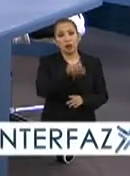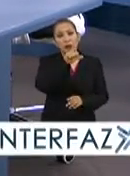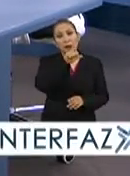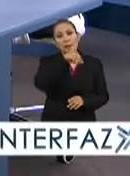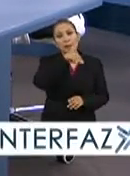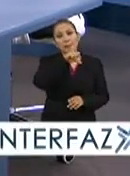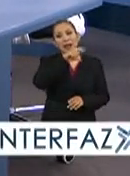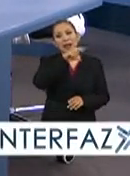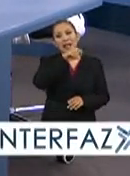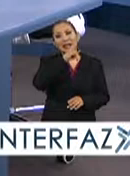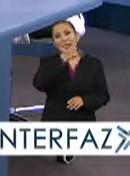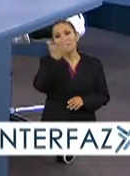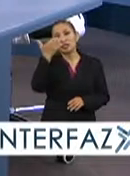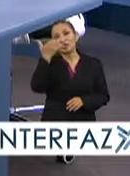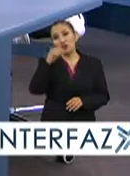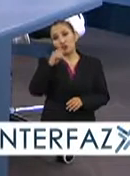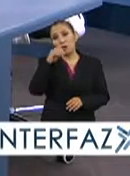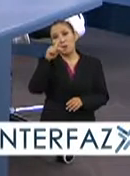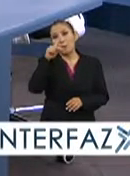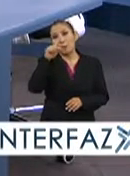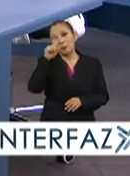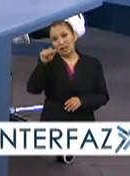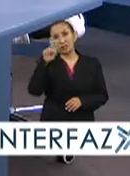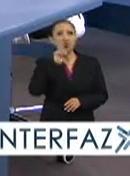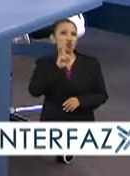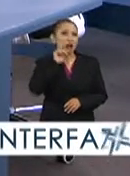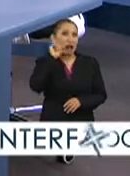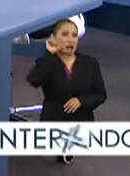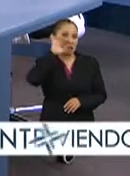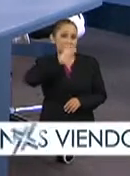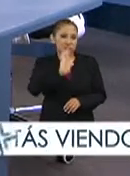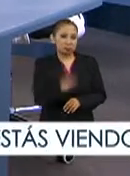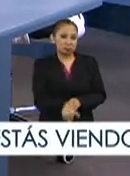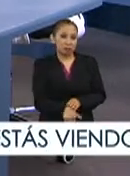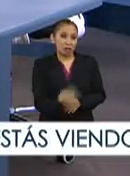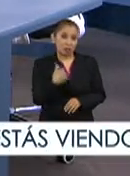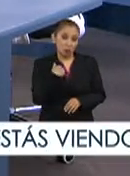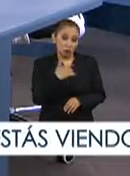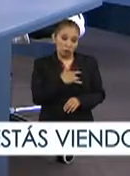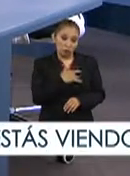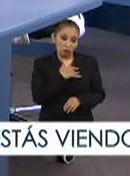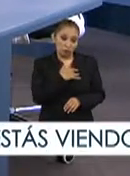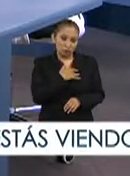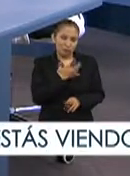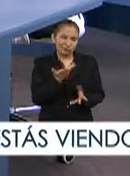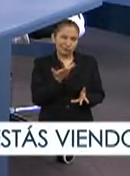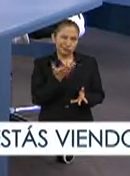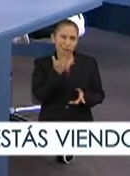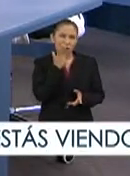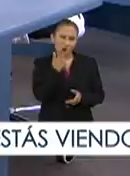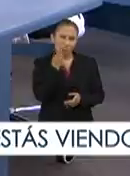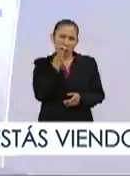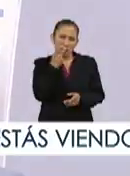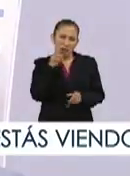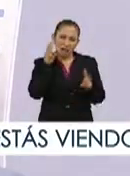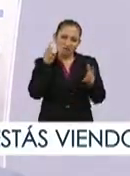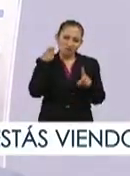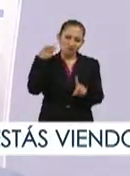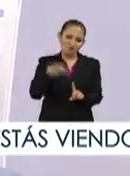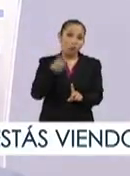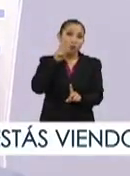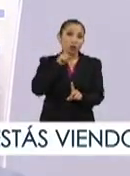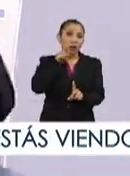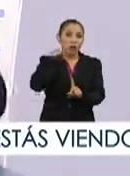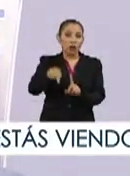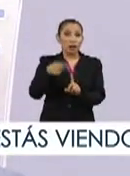Marillo Paz ayer y yo consideré que era oportuno hablar de ella